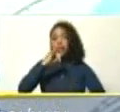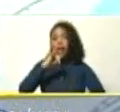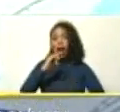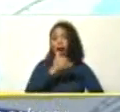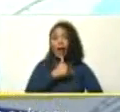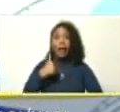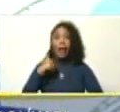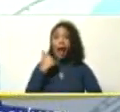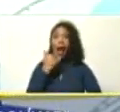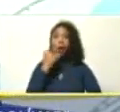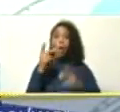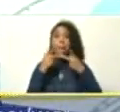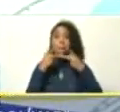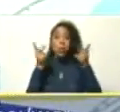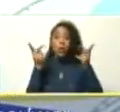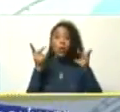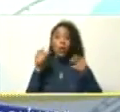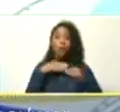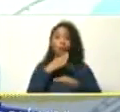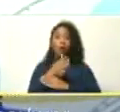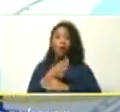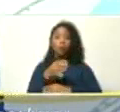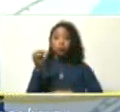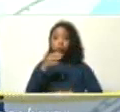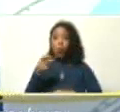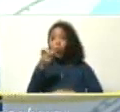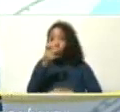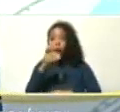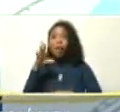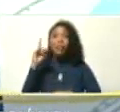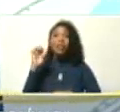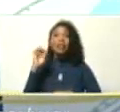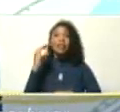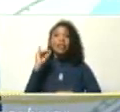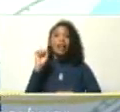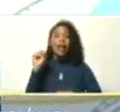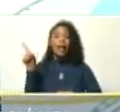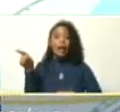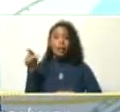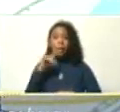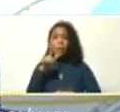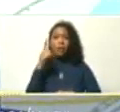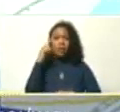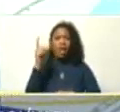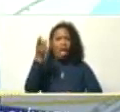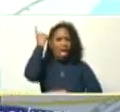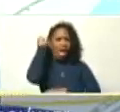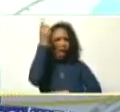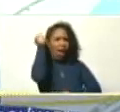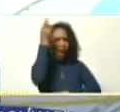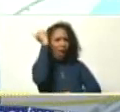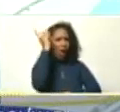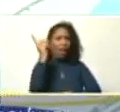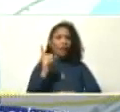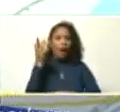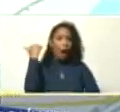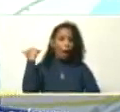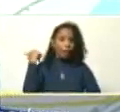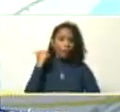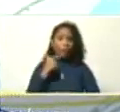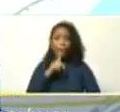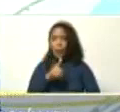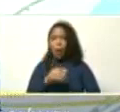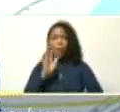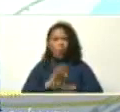que algo se publicara, que fuera noticia, buscaba Desiré. Lo único malo es que Desiré lo regañaba a uno. ¿Por